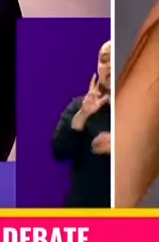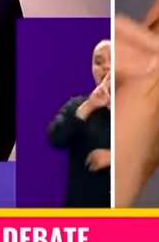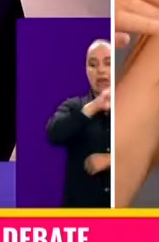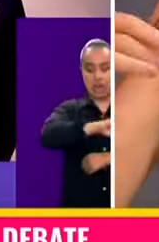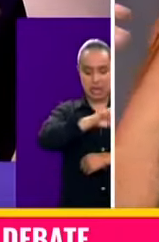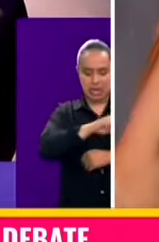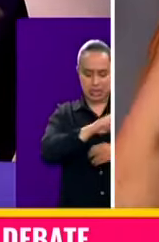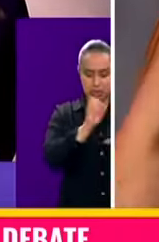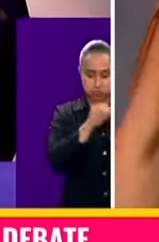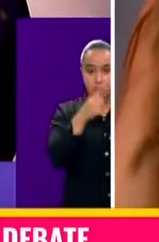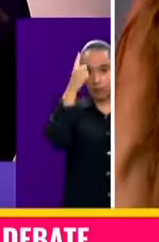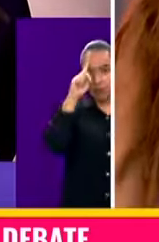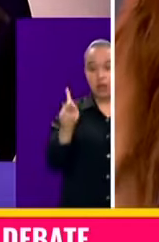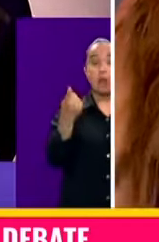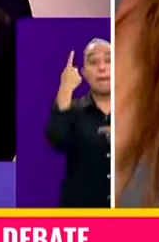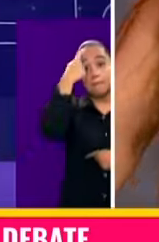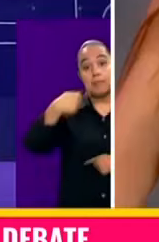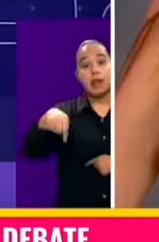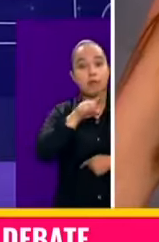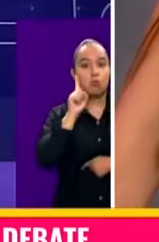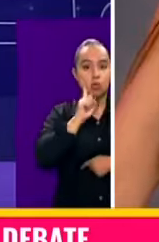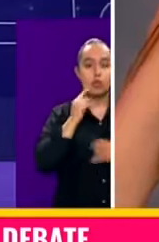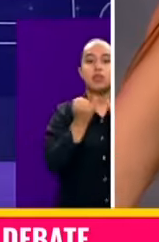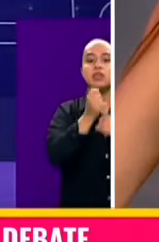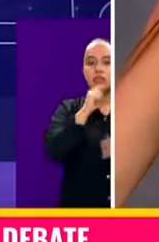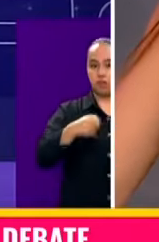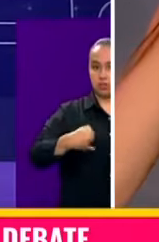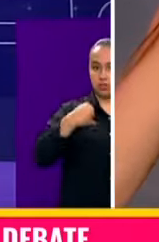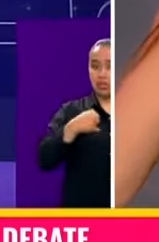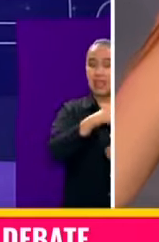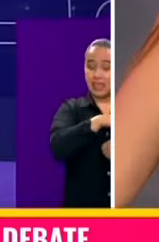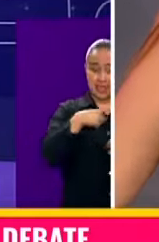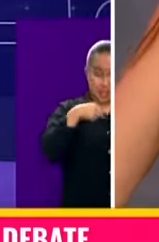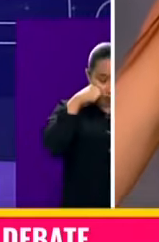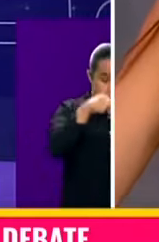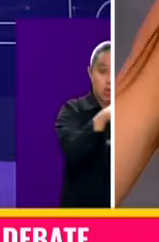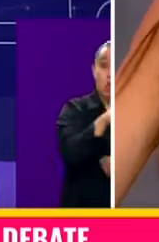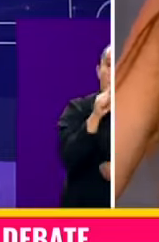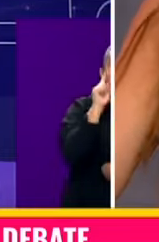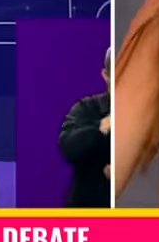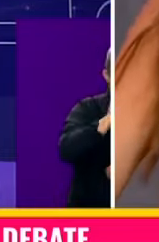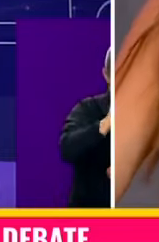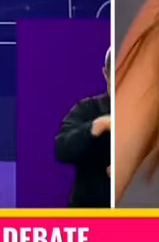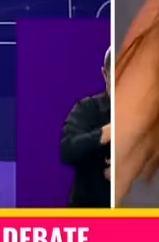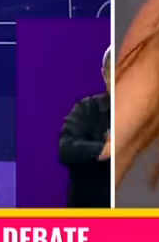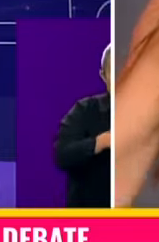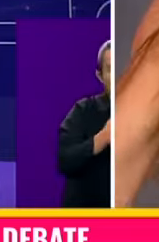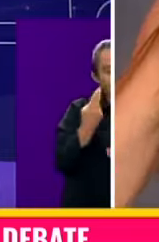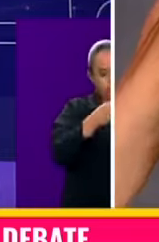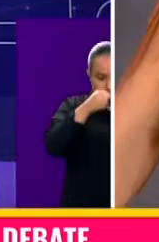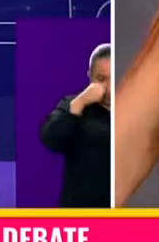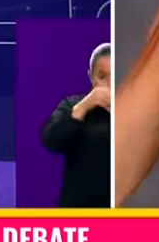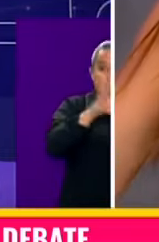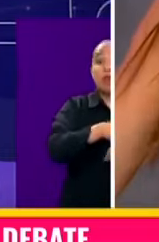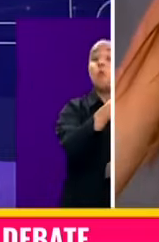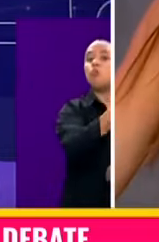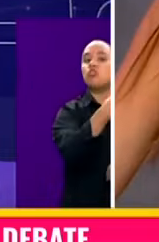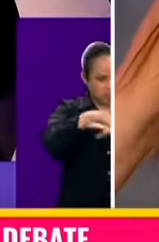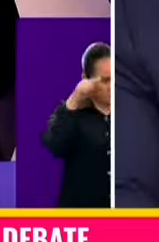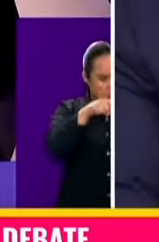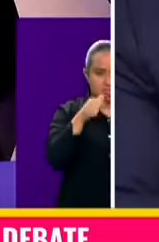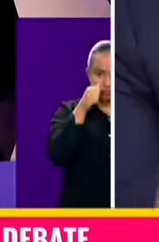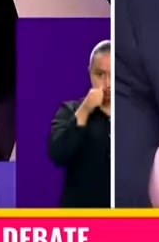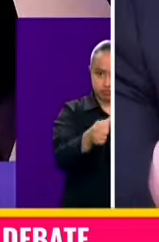no sabemos por quién votar, ¿dónde podríamos encontrar información para enriquecer pues toda la información